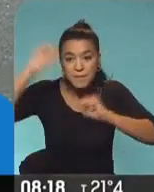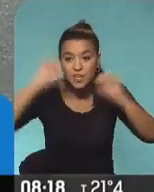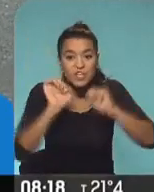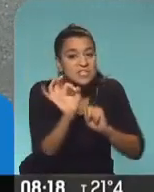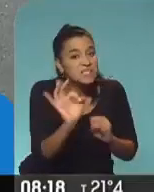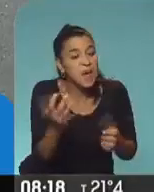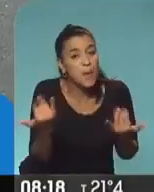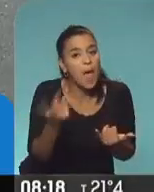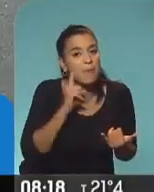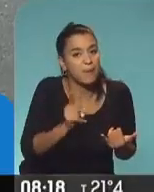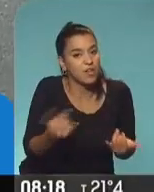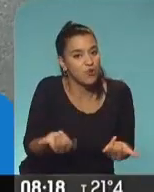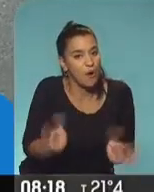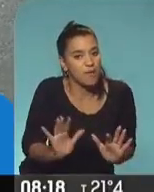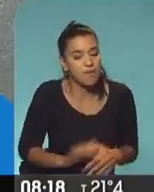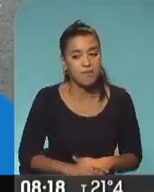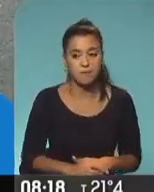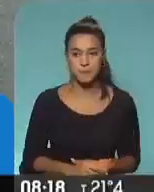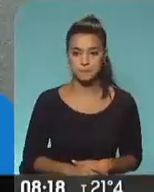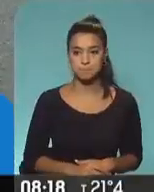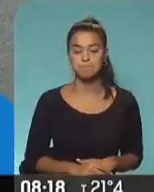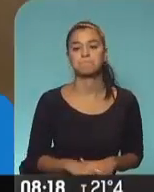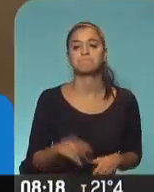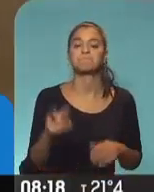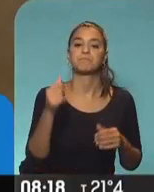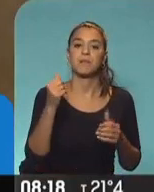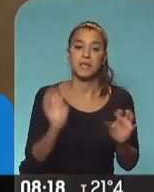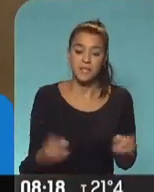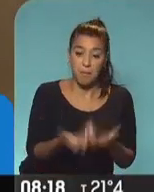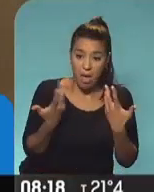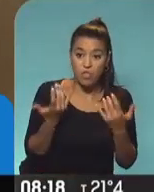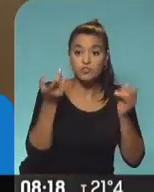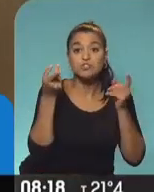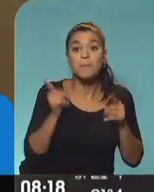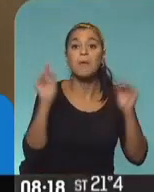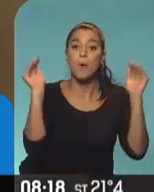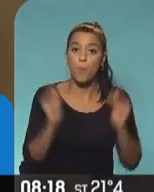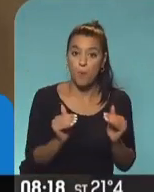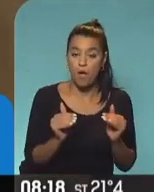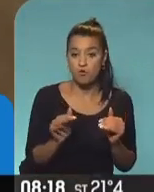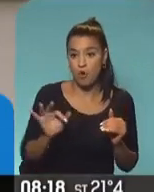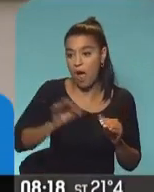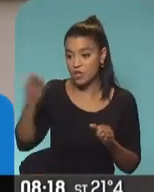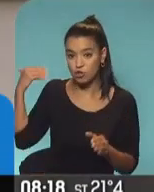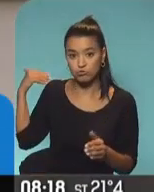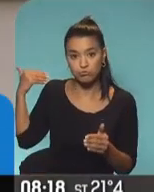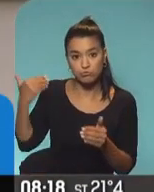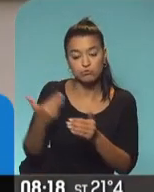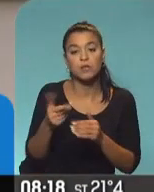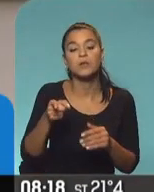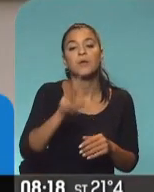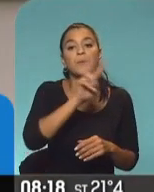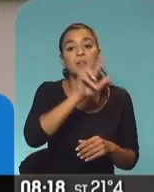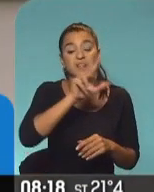está expuesto. En tanto, la cifra de quemados también fue la más baja de los últimos años. Desde el día 23